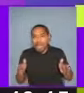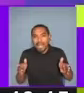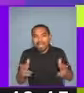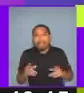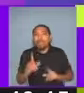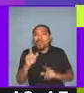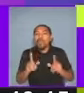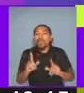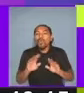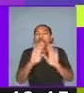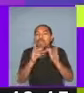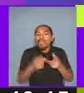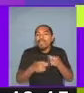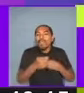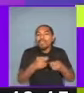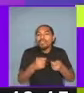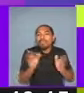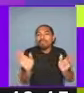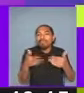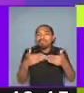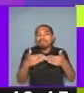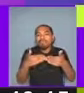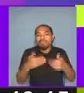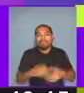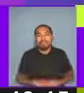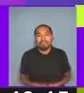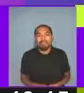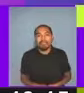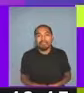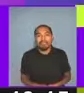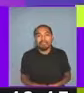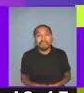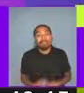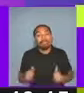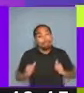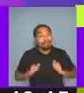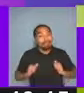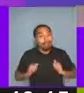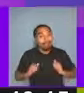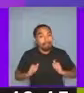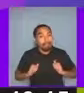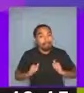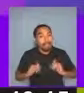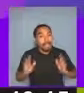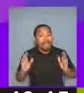sus puertas. Bien, vamos a esperar entonces a ver qué pasa para